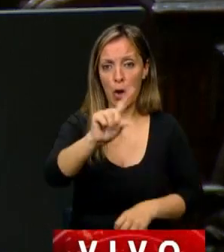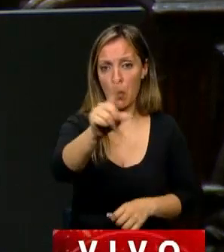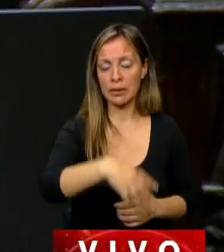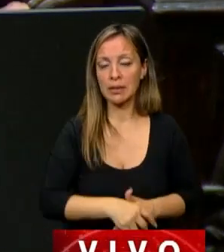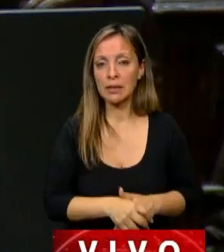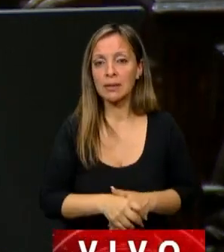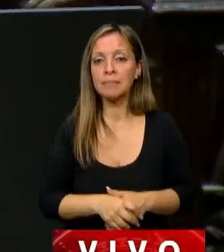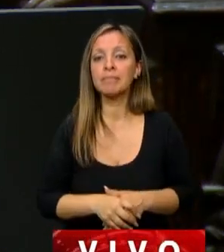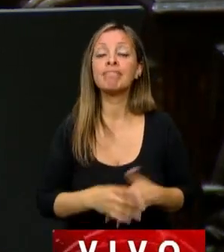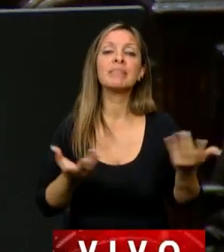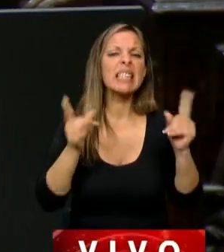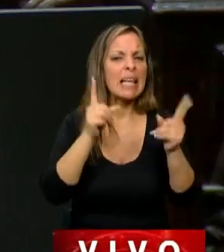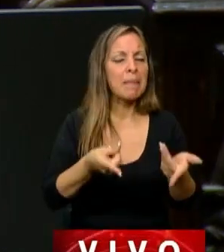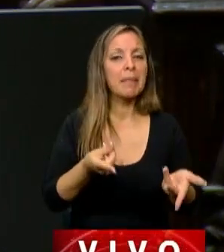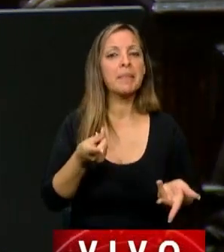luego directamente